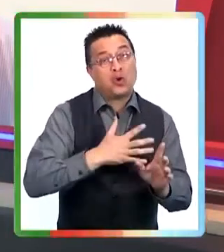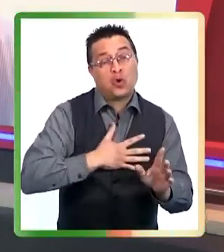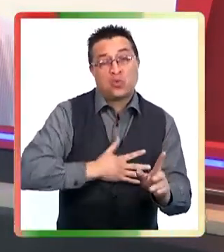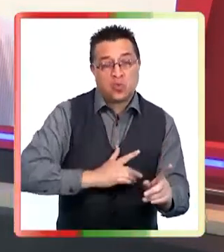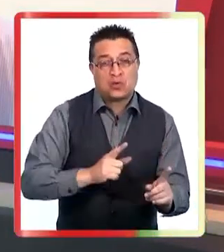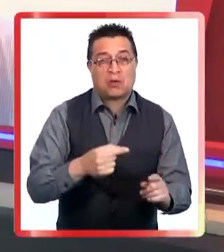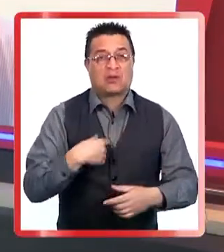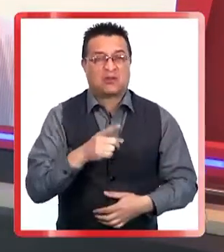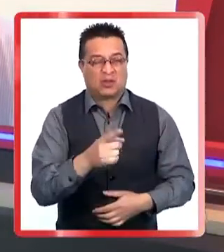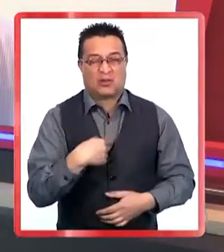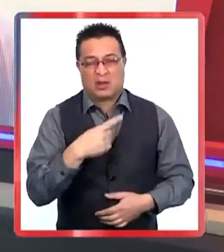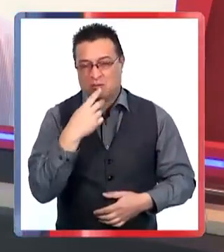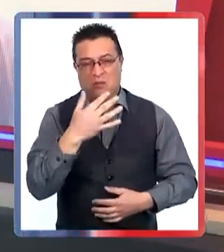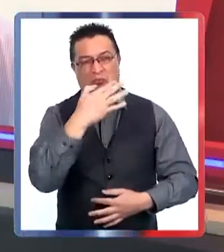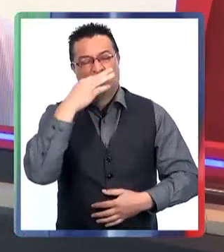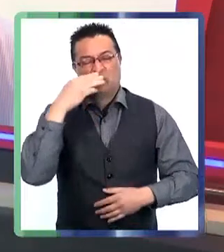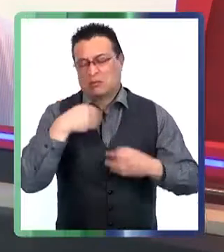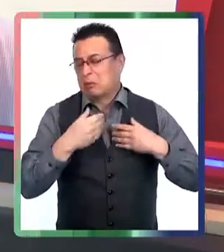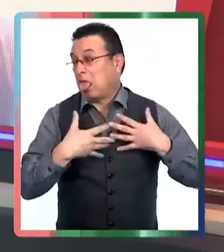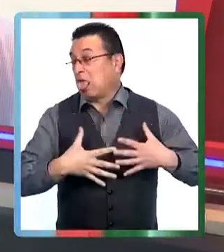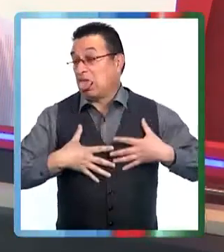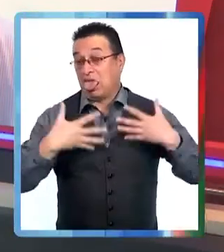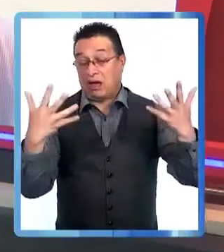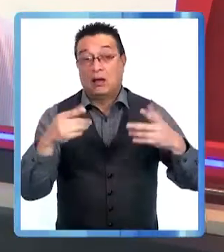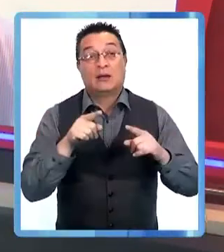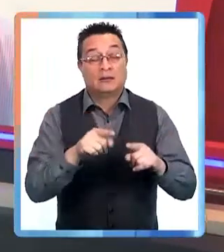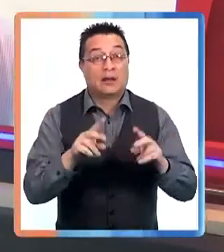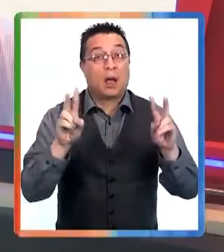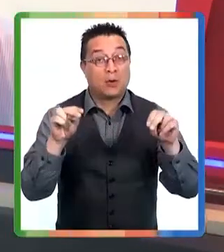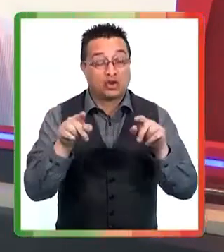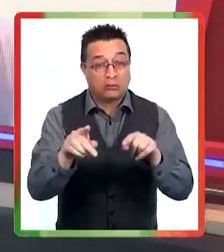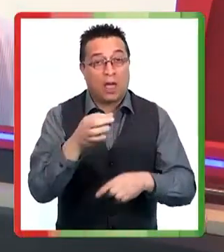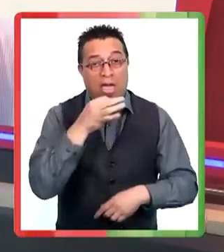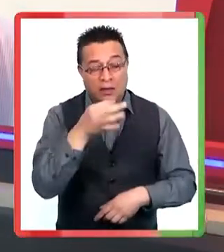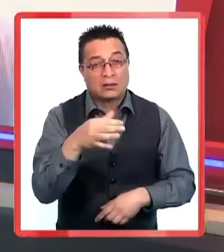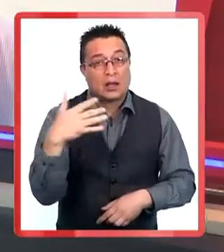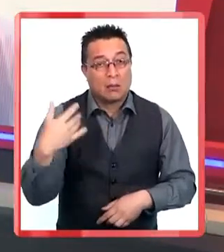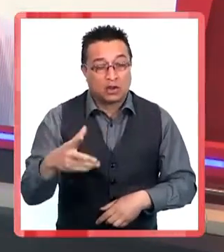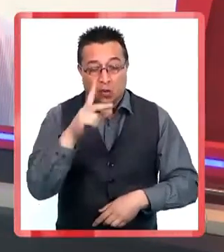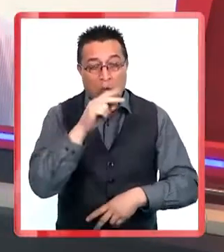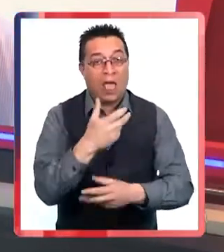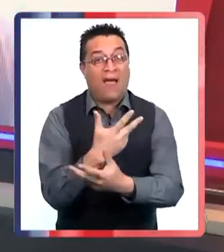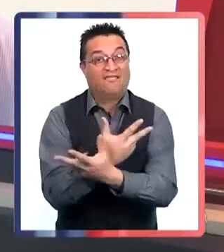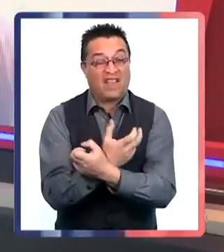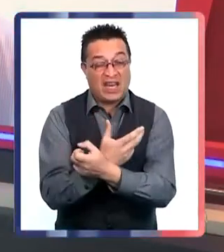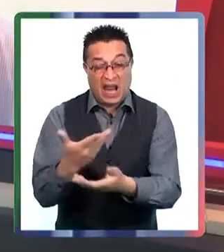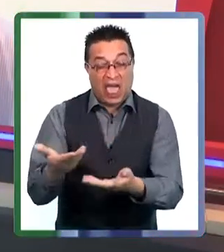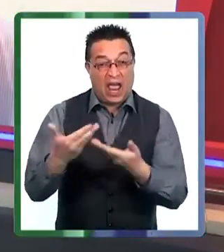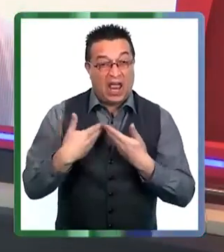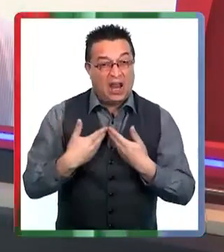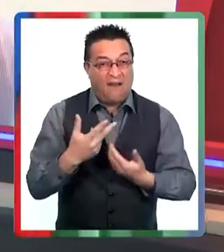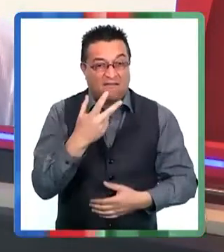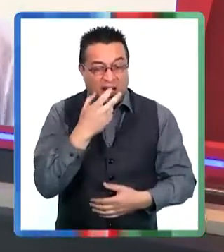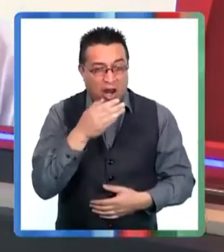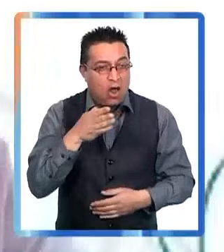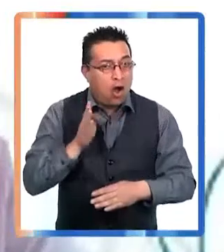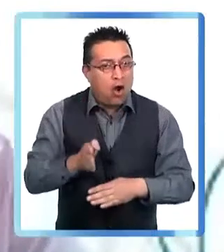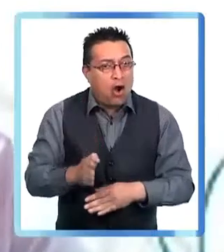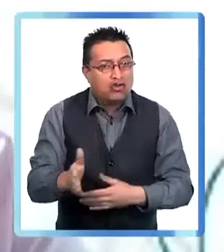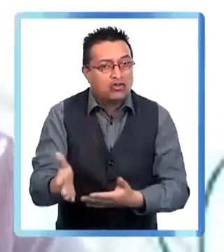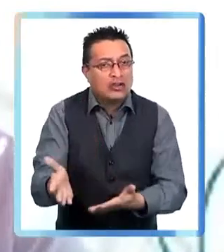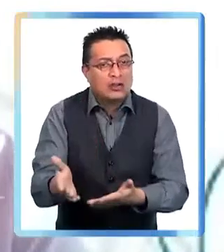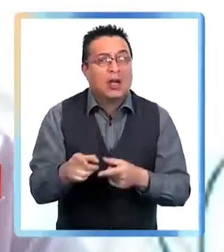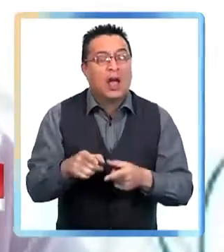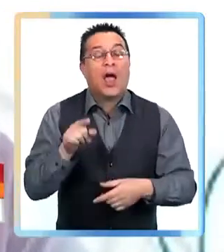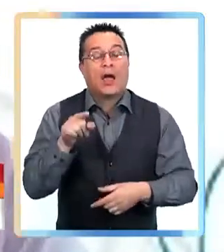no tanto. Otros dirán, yo no soporto ni siquiera el olor, pero yo creo que aquí hay una razón de fondo, y usted lo ha dicho, es como envenenarse a cada momento.